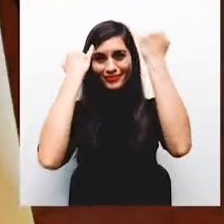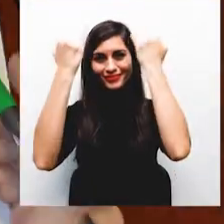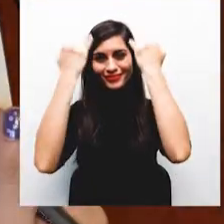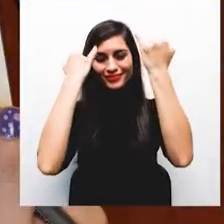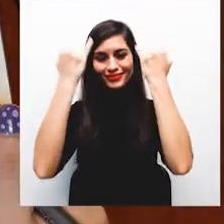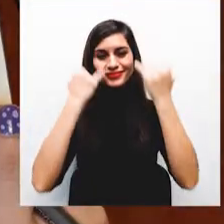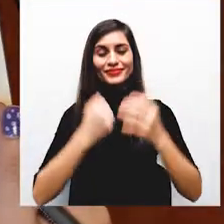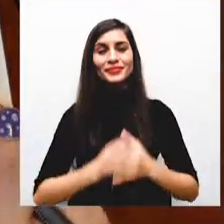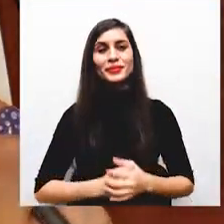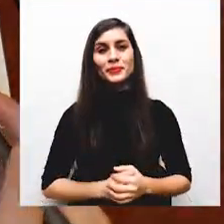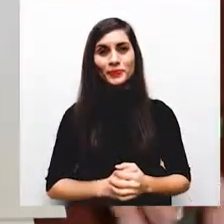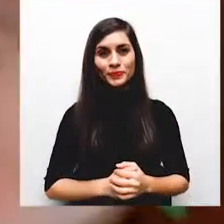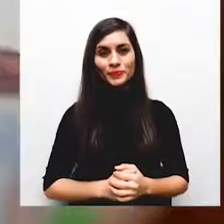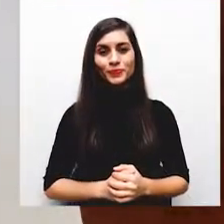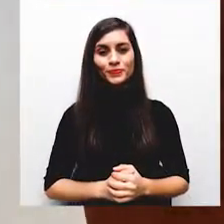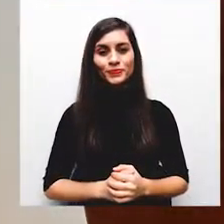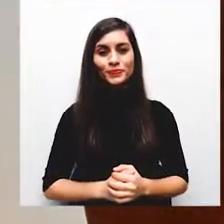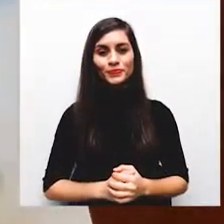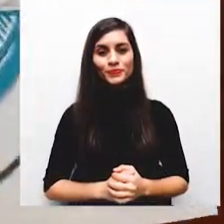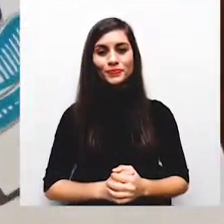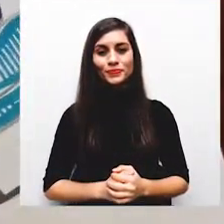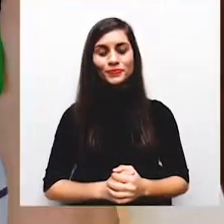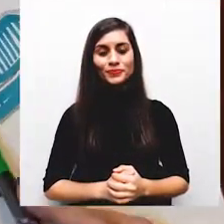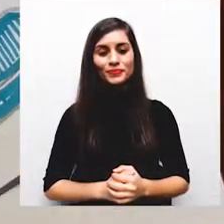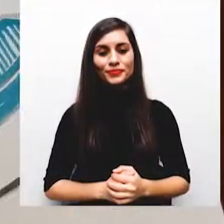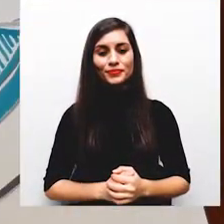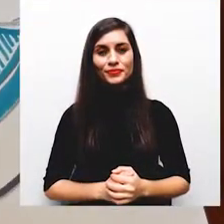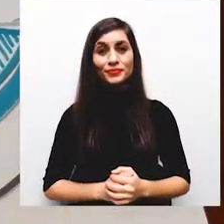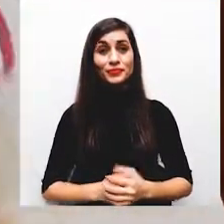creatividad pues será la de ustedes.